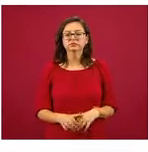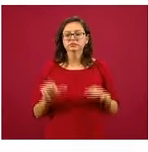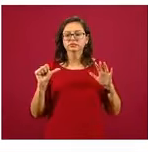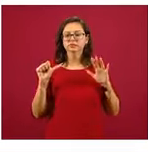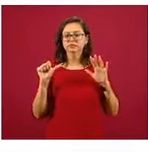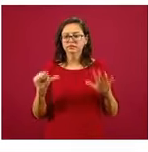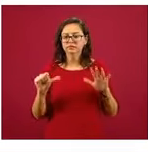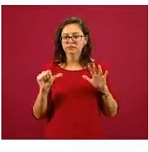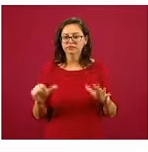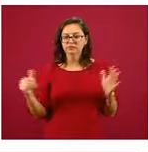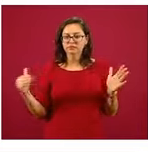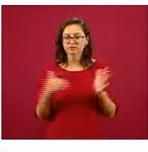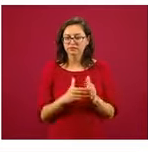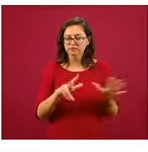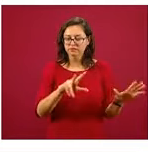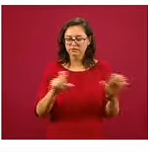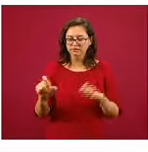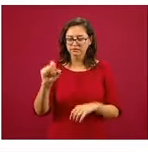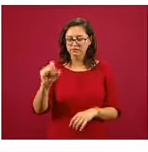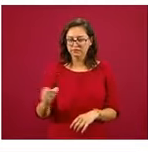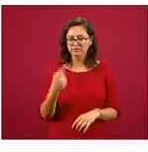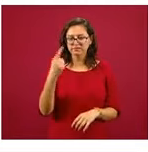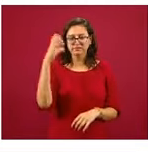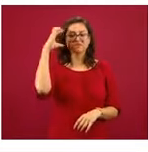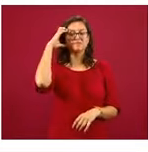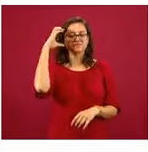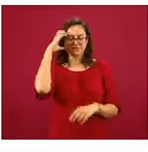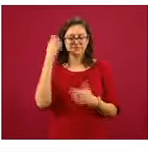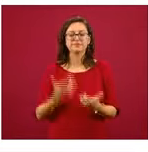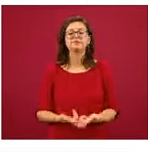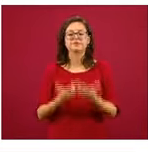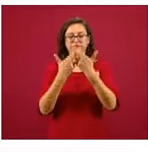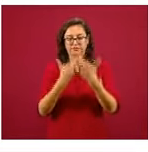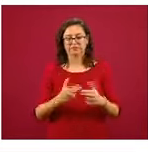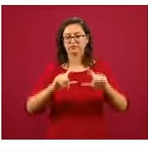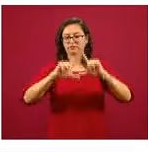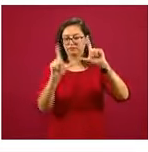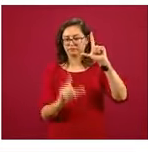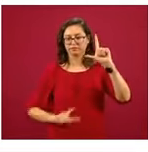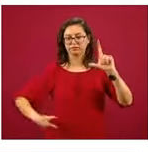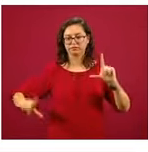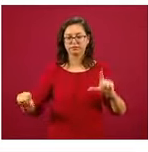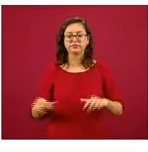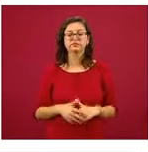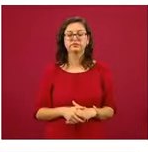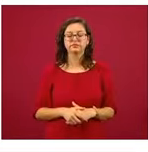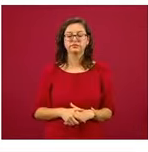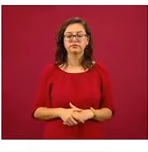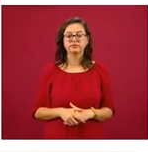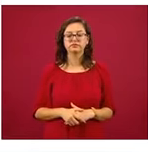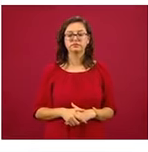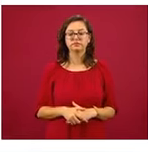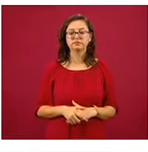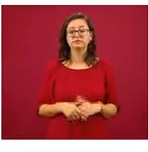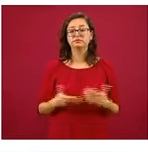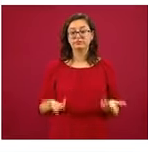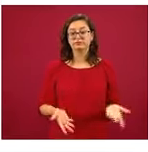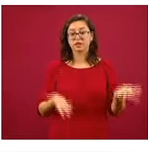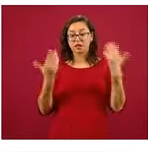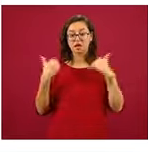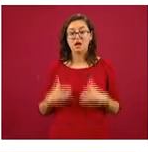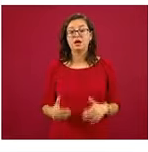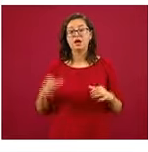16.821 son las camas de esta categoría que están disponibles para la población en todo México. Veamos ahora las camas